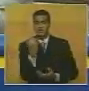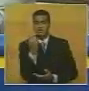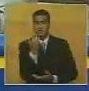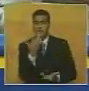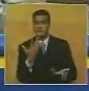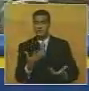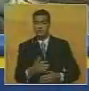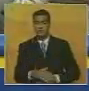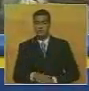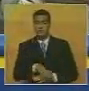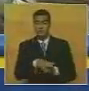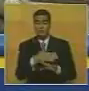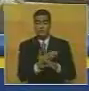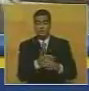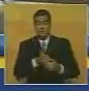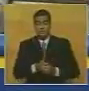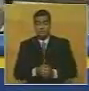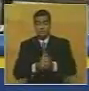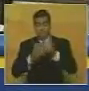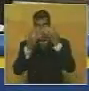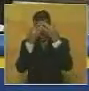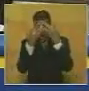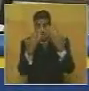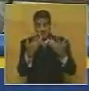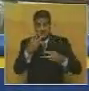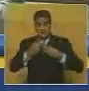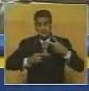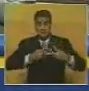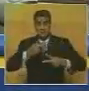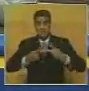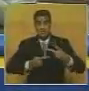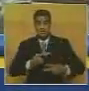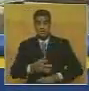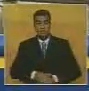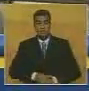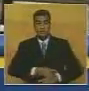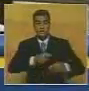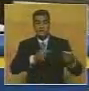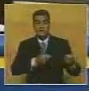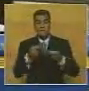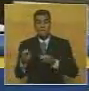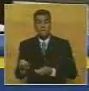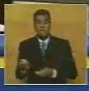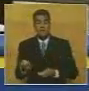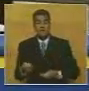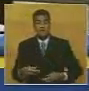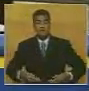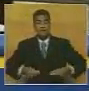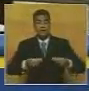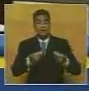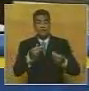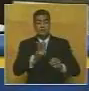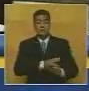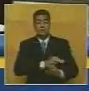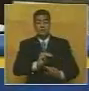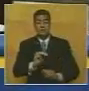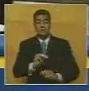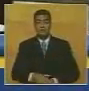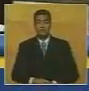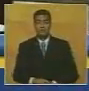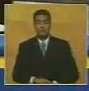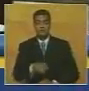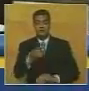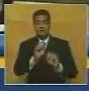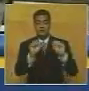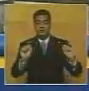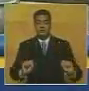y solamente porque se alineaban a los intereses políticos de quien paga el sonido y pone la música en